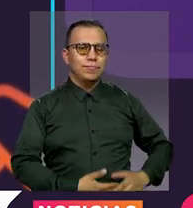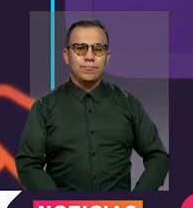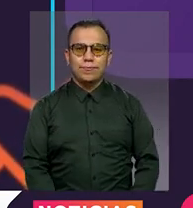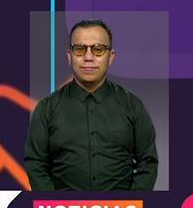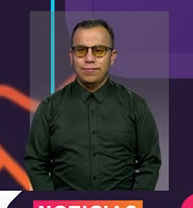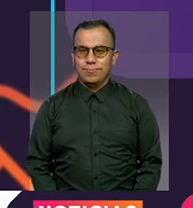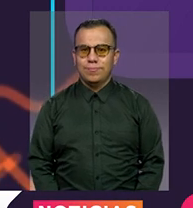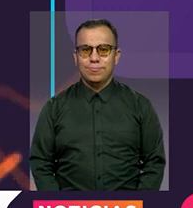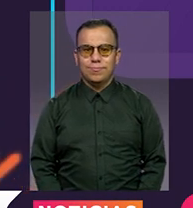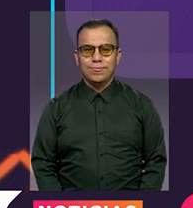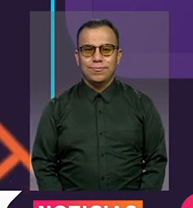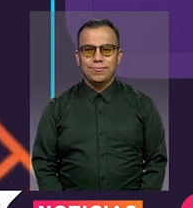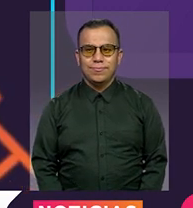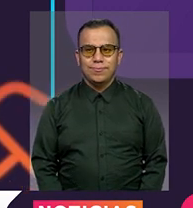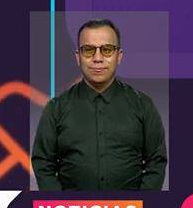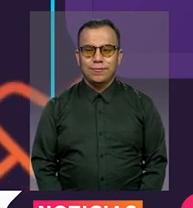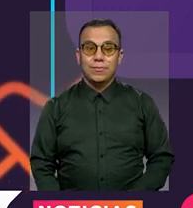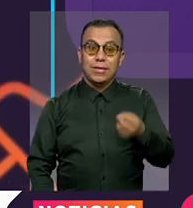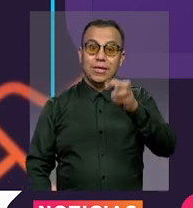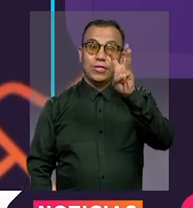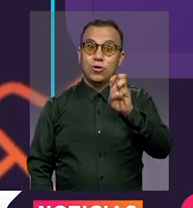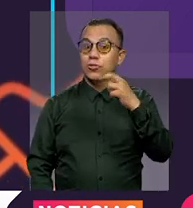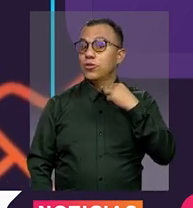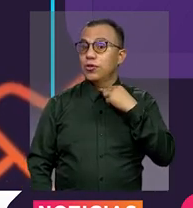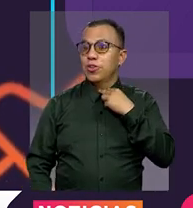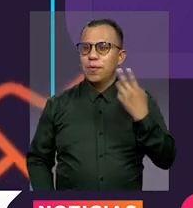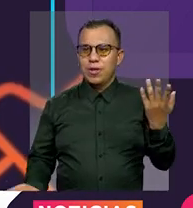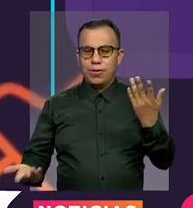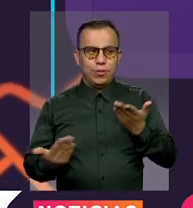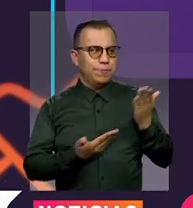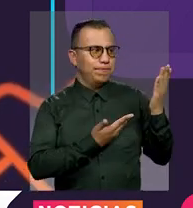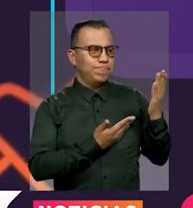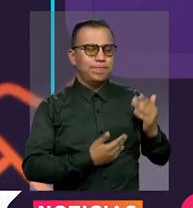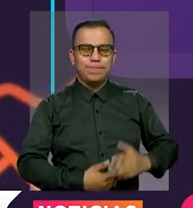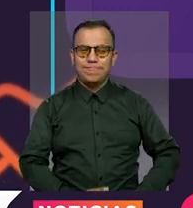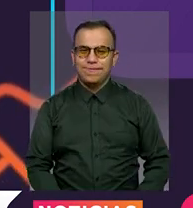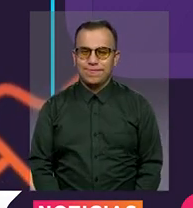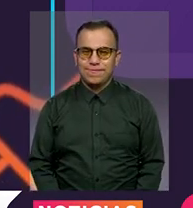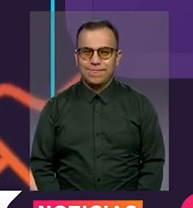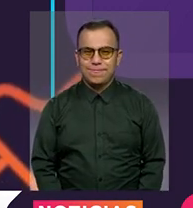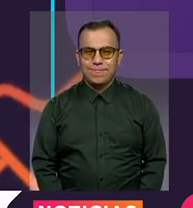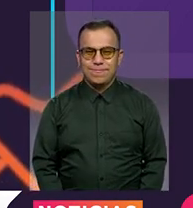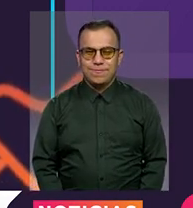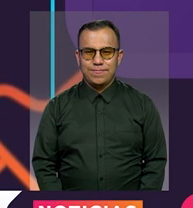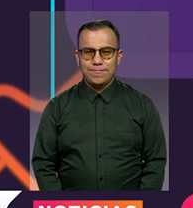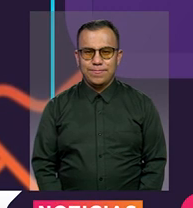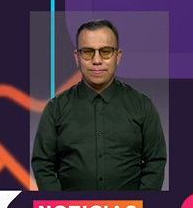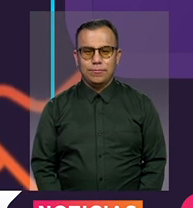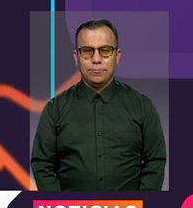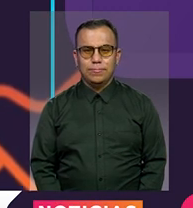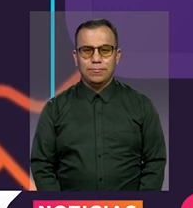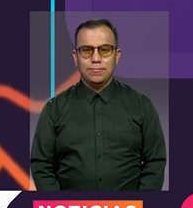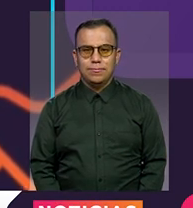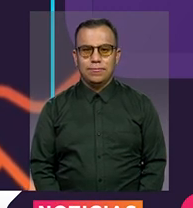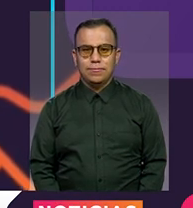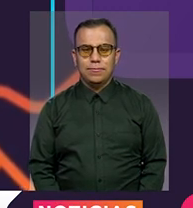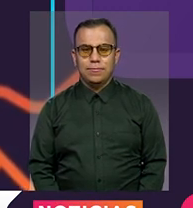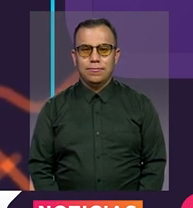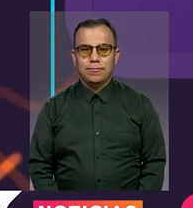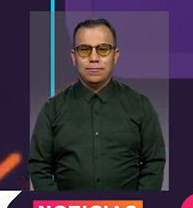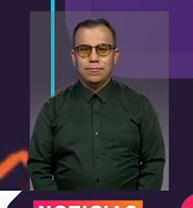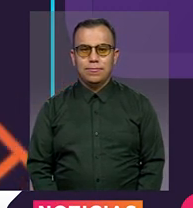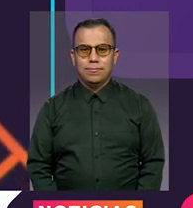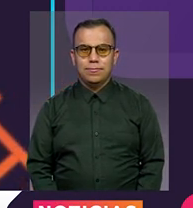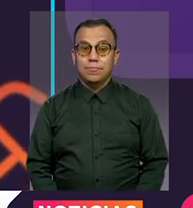94 C50. 18 de noviembre, CDC Bellavista, ubicación calle 40 Sur, número 94